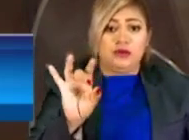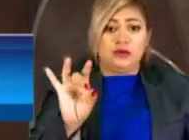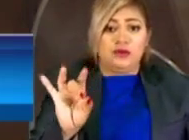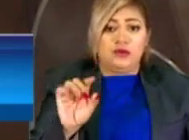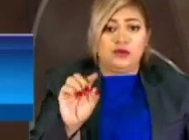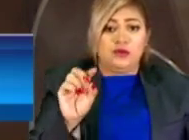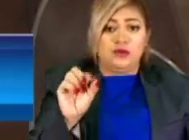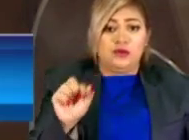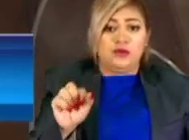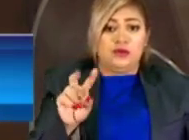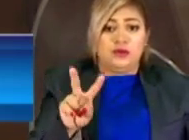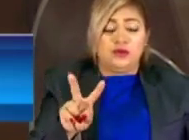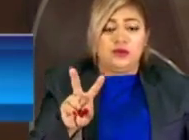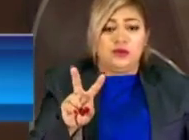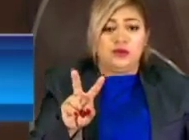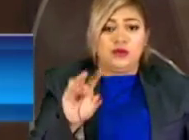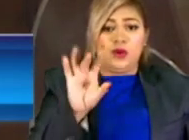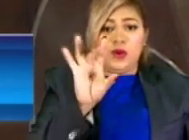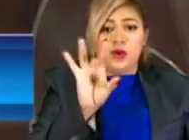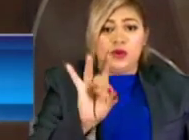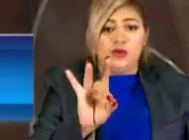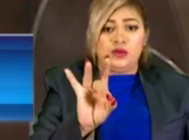88.2%, repito, el